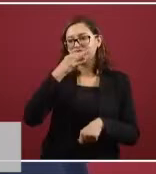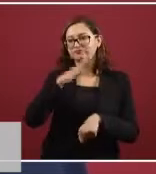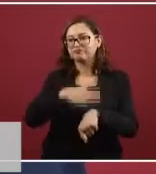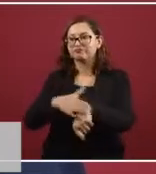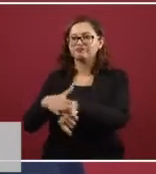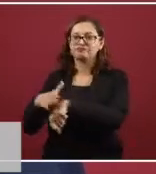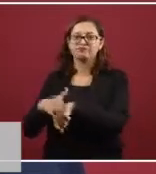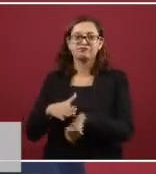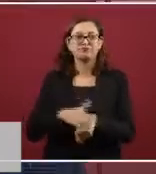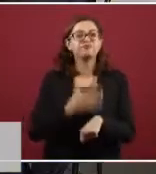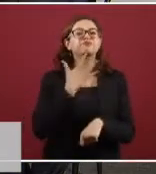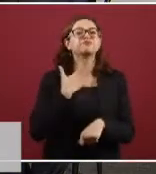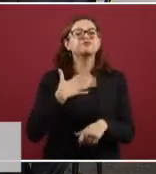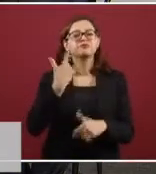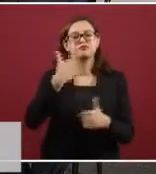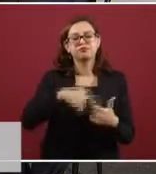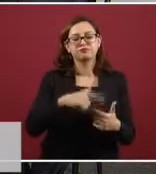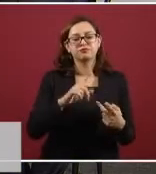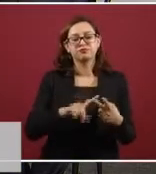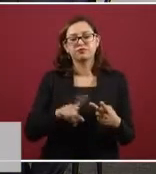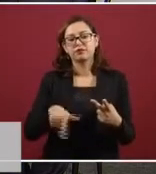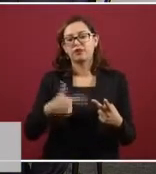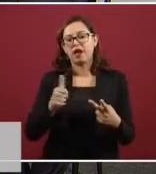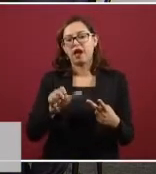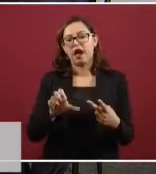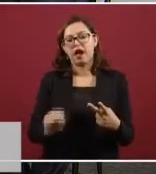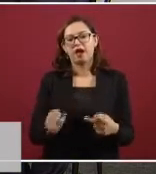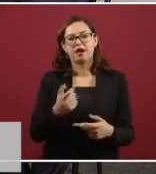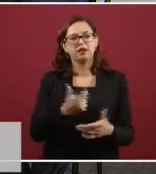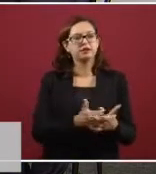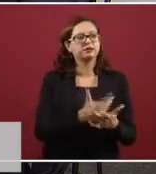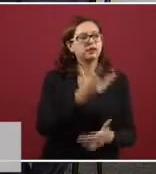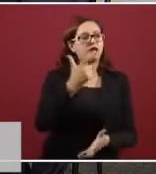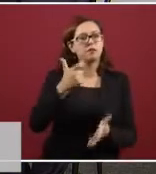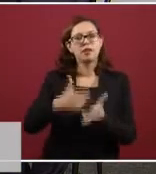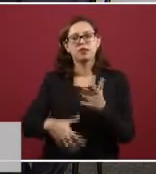y se invierte fuertemente en Pemex para permitir su crecimiento.